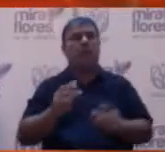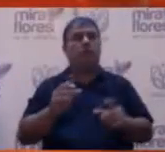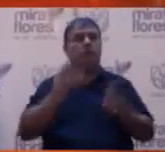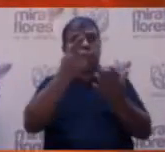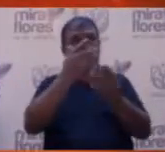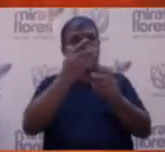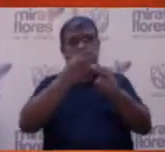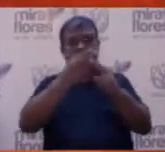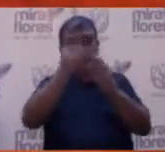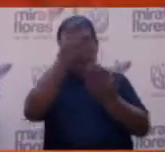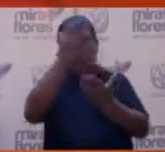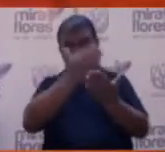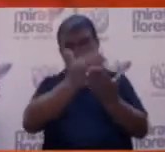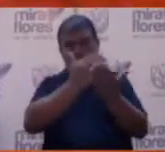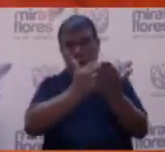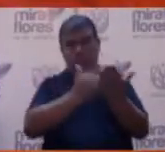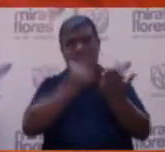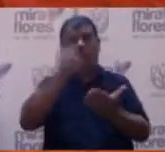del caso.